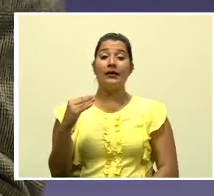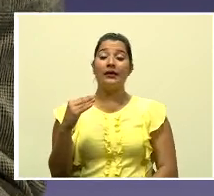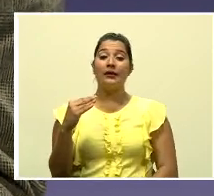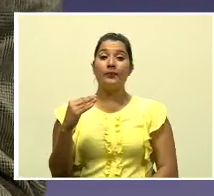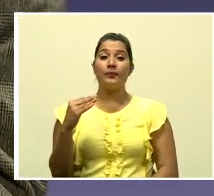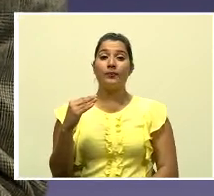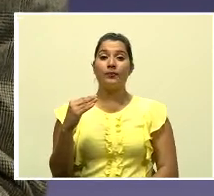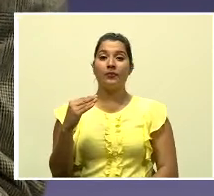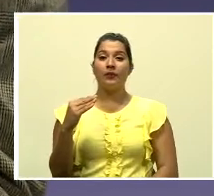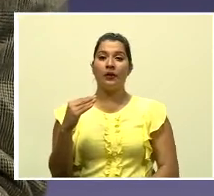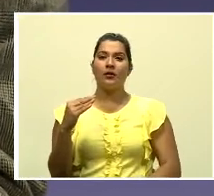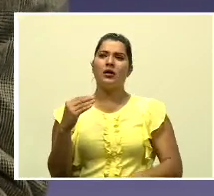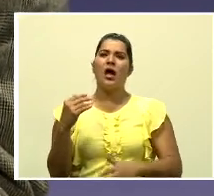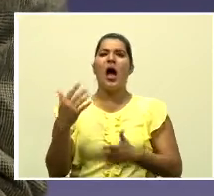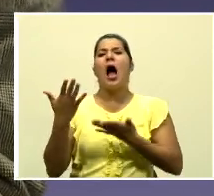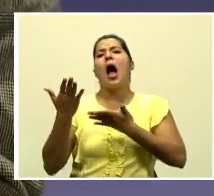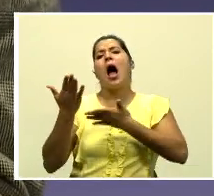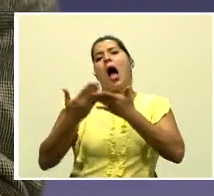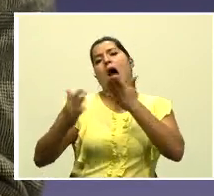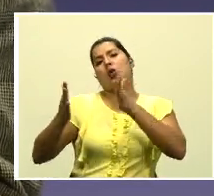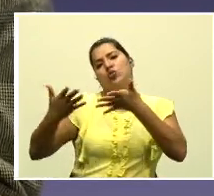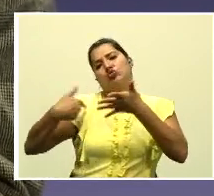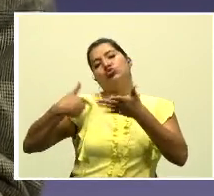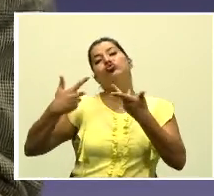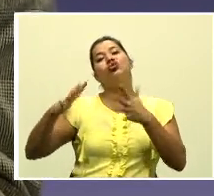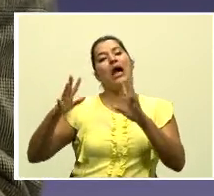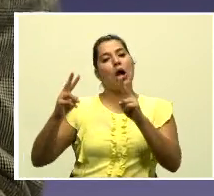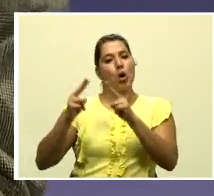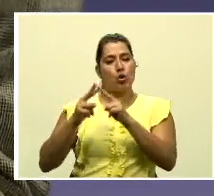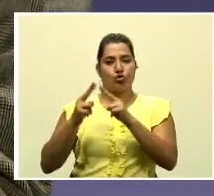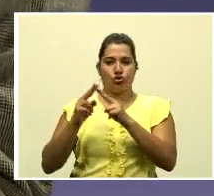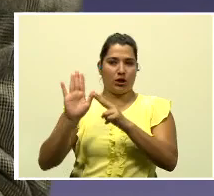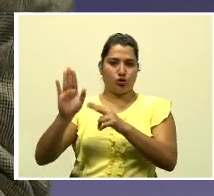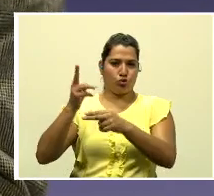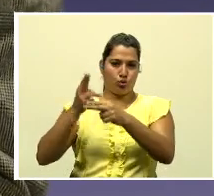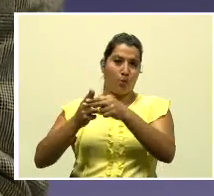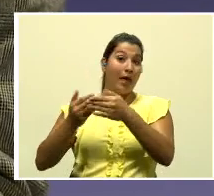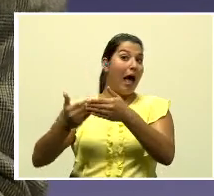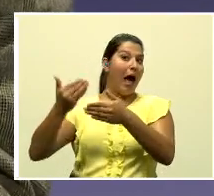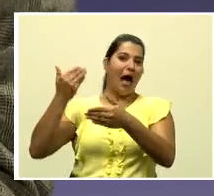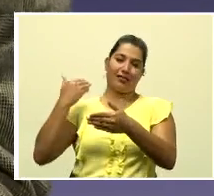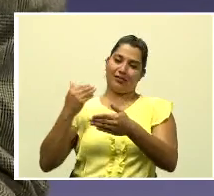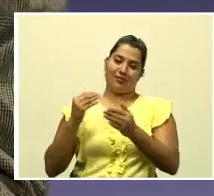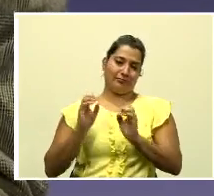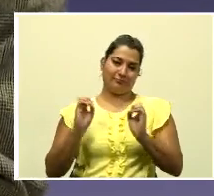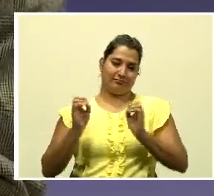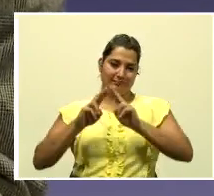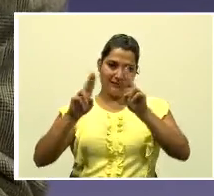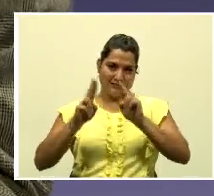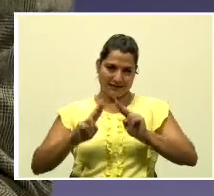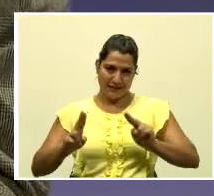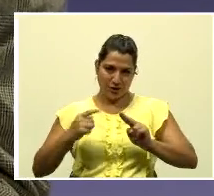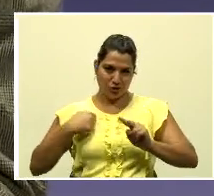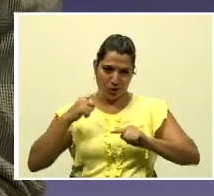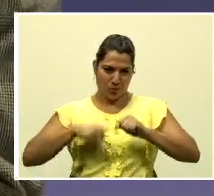bueno, algunos ya los conocía de nombre, por supuesto. En aquella época no había internet, no podía uno como consultar muchas imágenes,